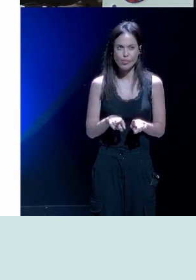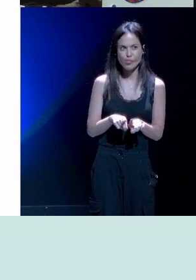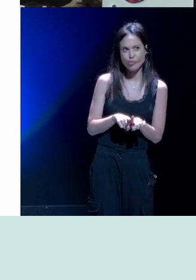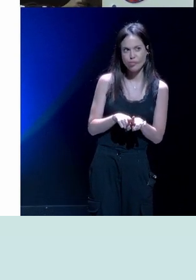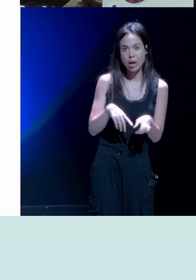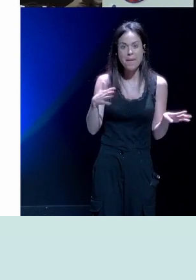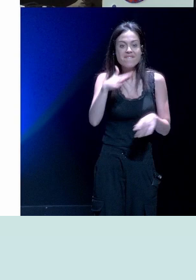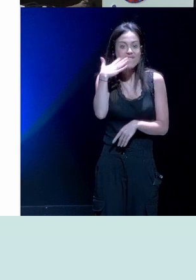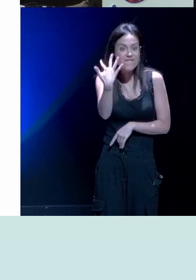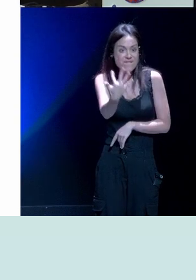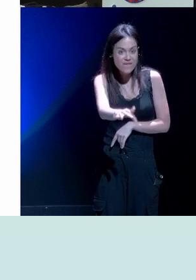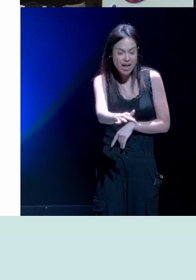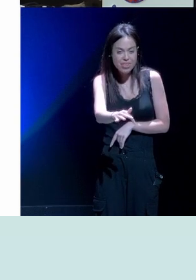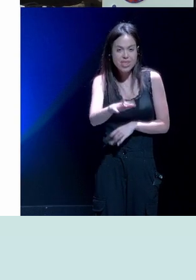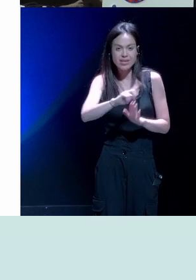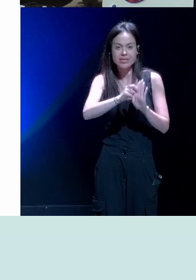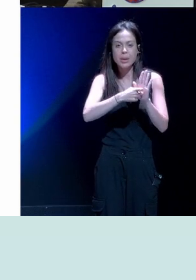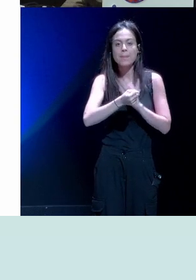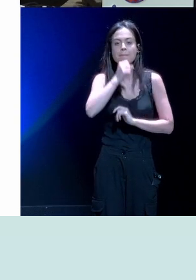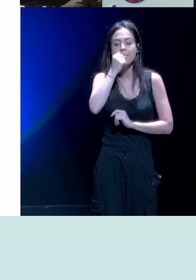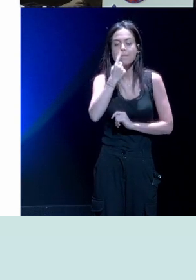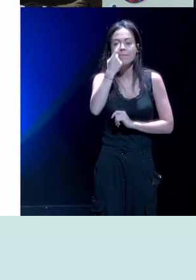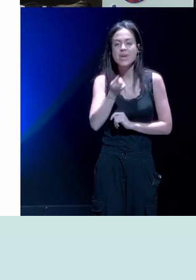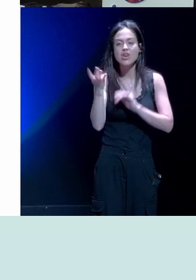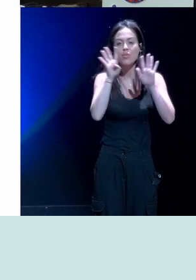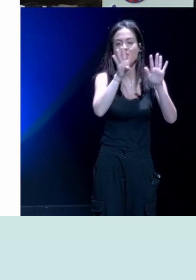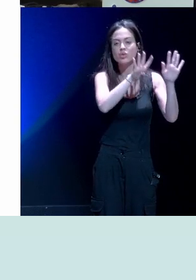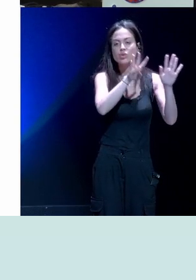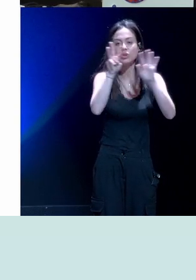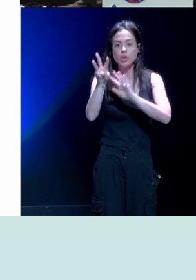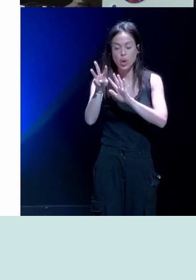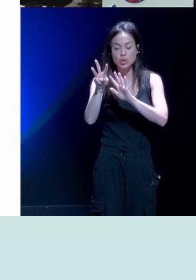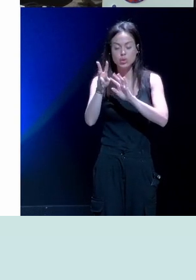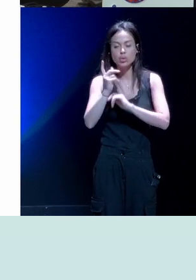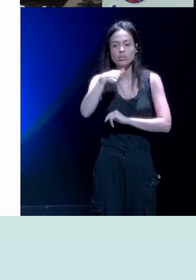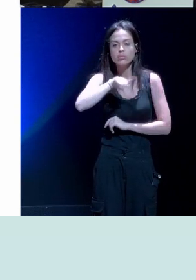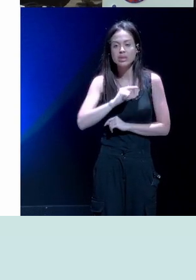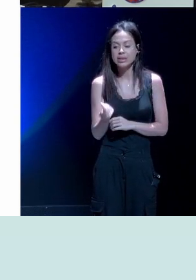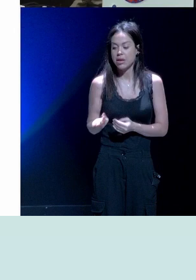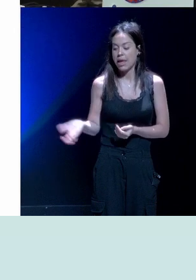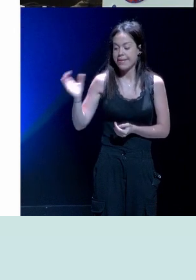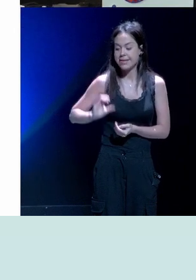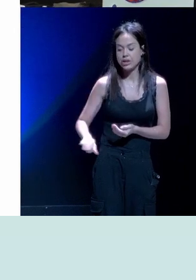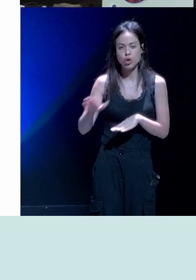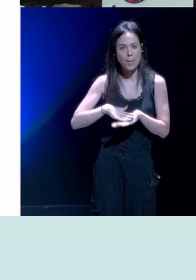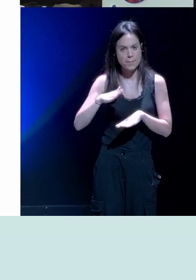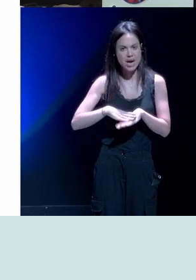En Francia se aprobó una ley en 1988 que nos otorga ese derecho a tener unos ingresos mínimos.